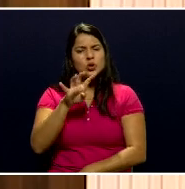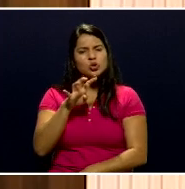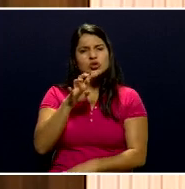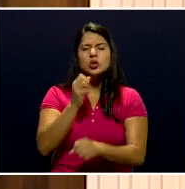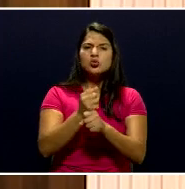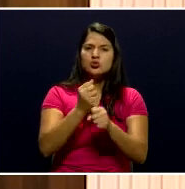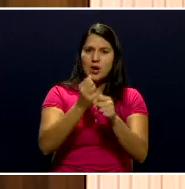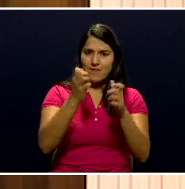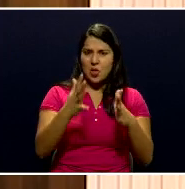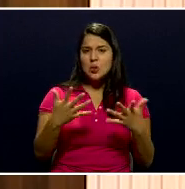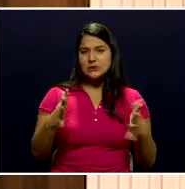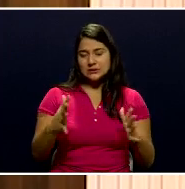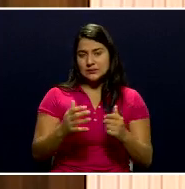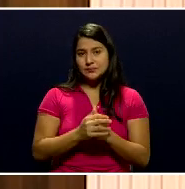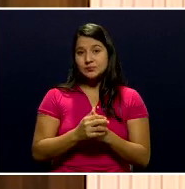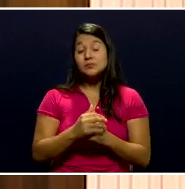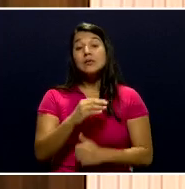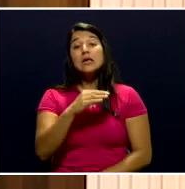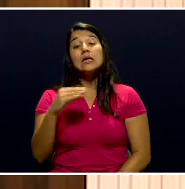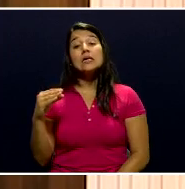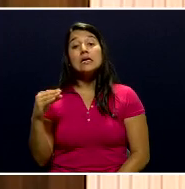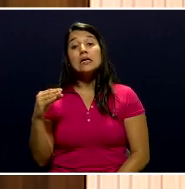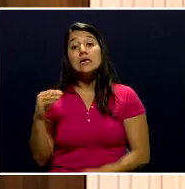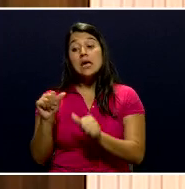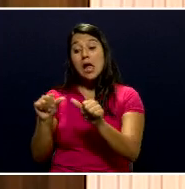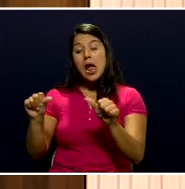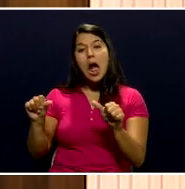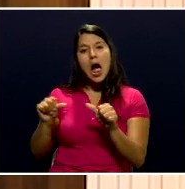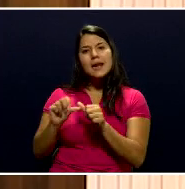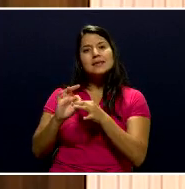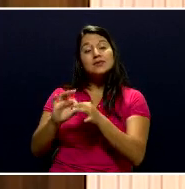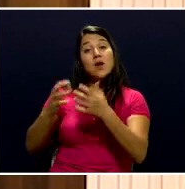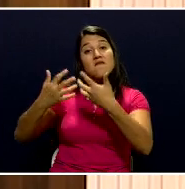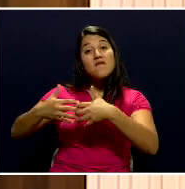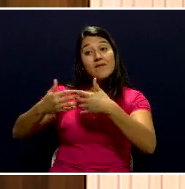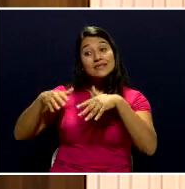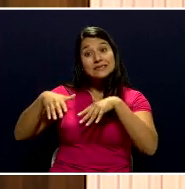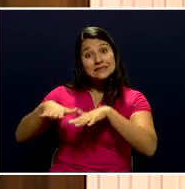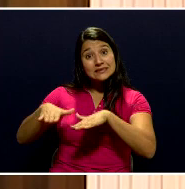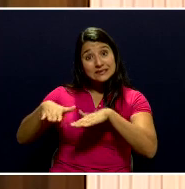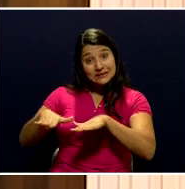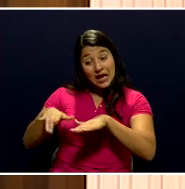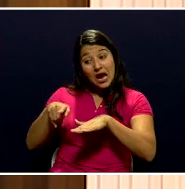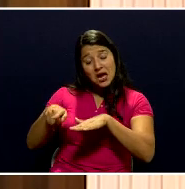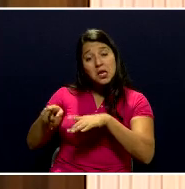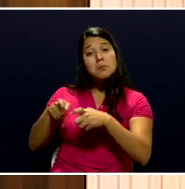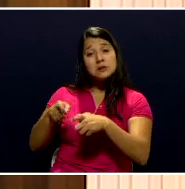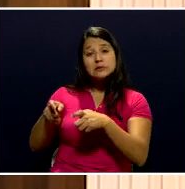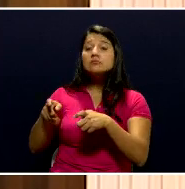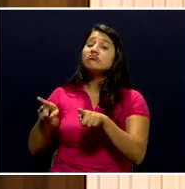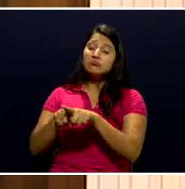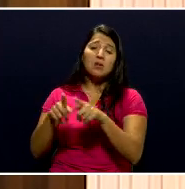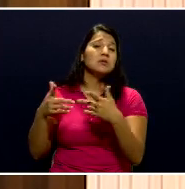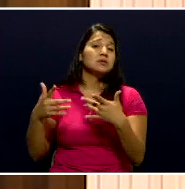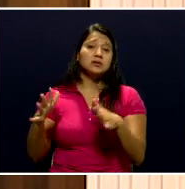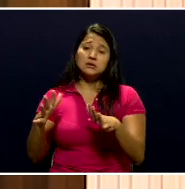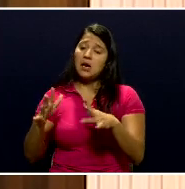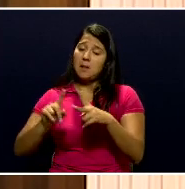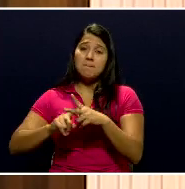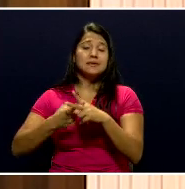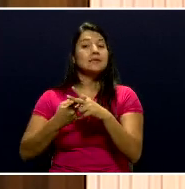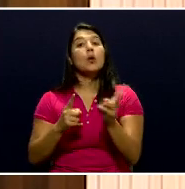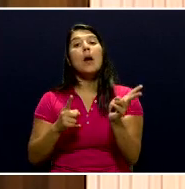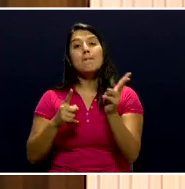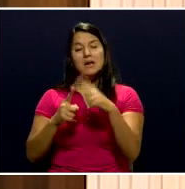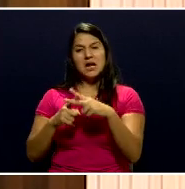distintas empresas. En el caso del área textil, las áreas administrativas también ya lo estaban comenzando a aplicar,